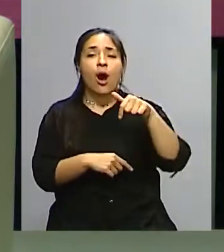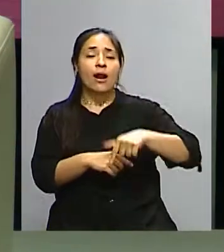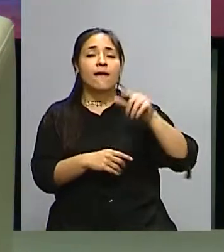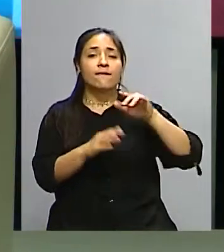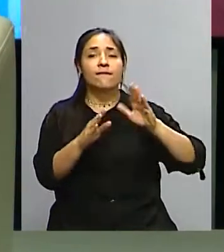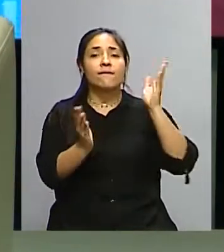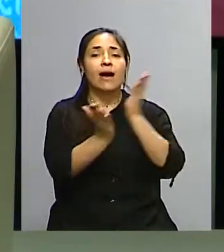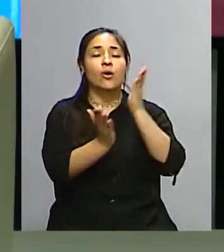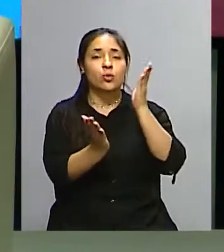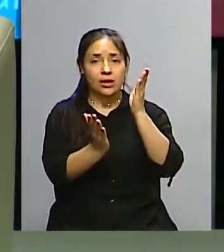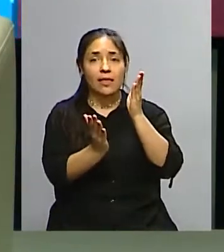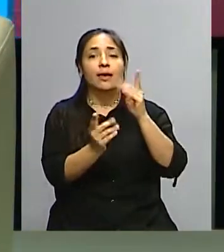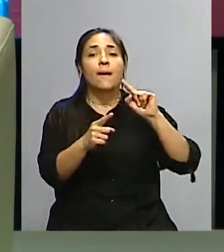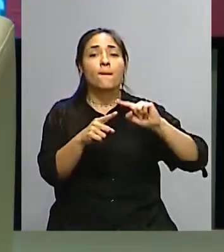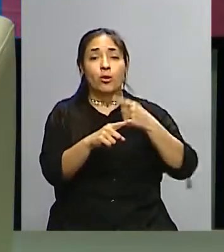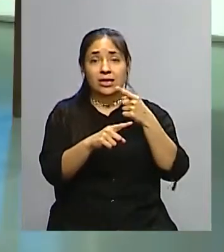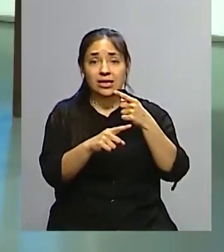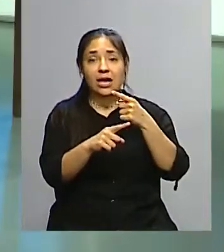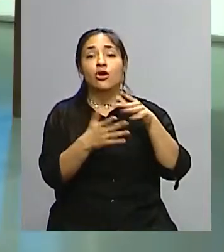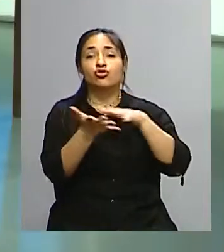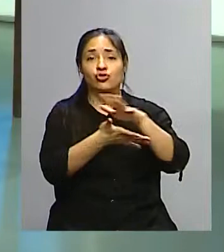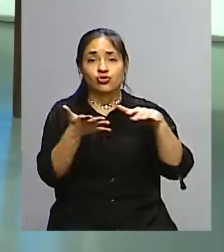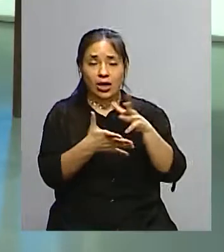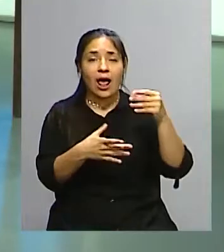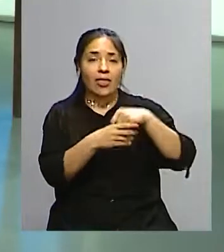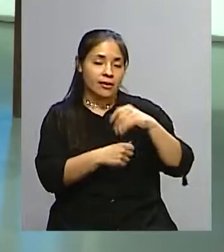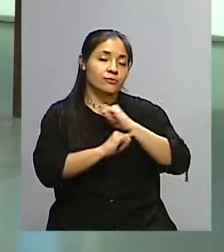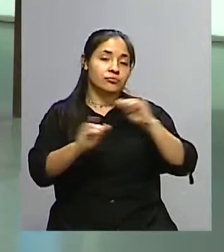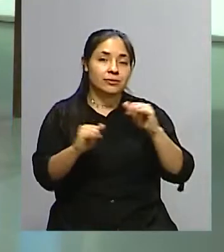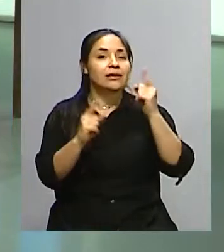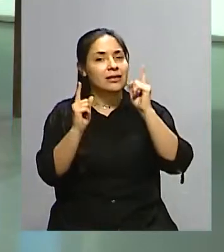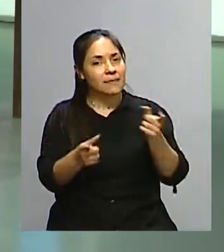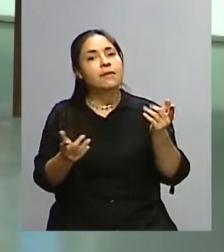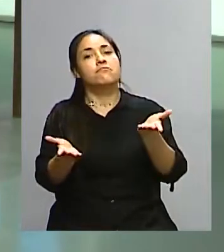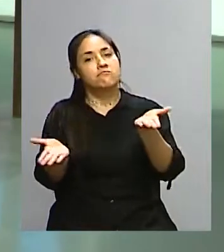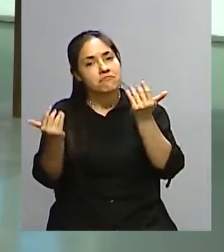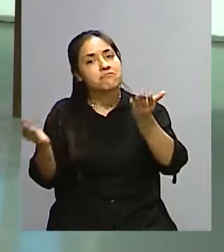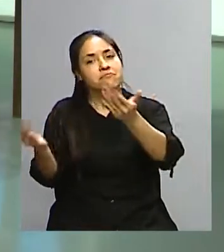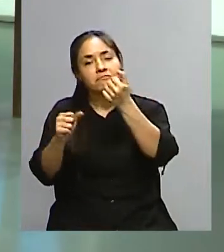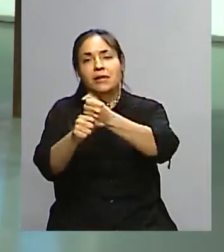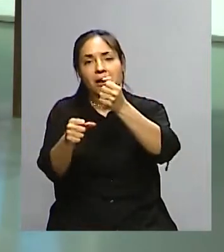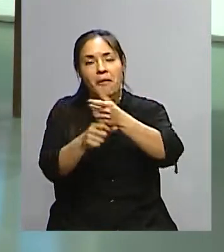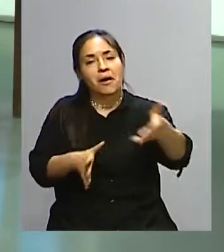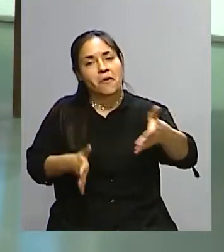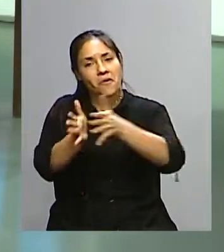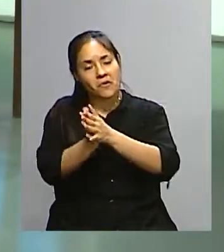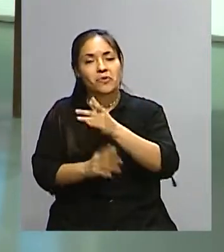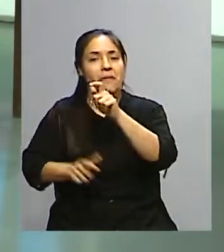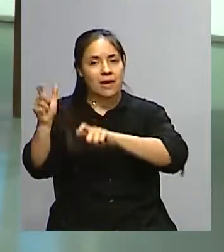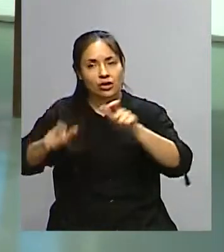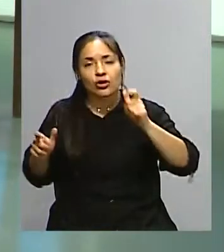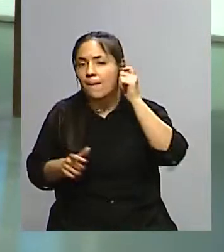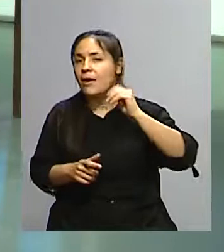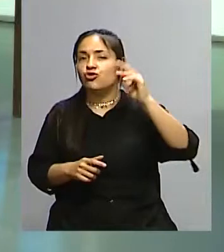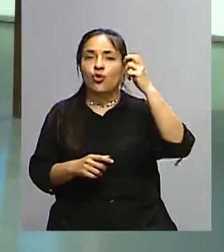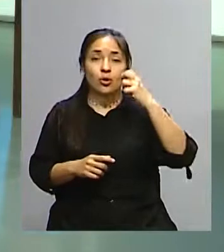Políticas y Sociales, pero invitarlos a que se formen y que se interesen y trabajen con las vejeces y también